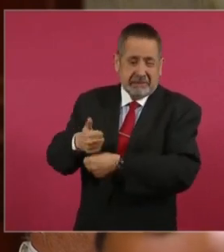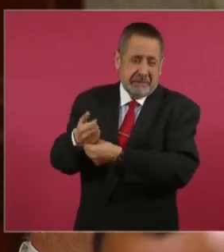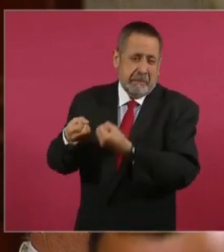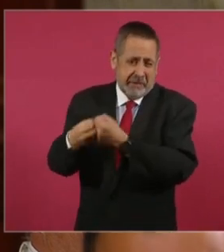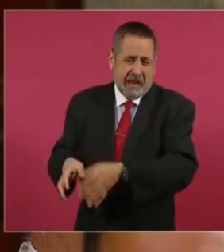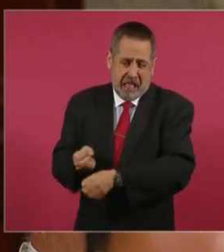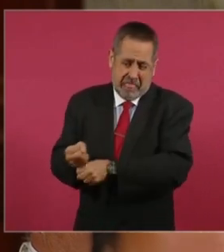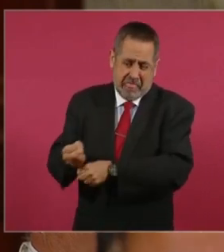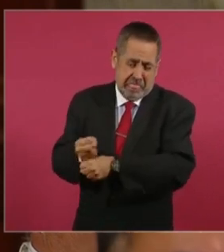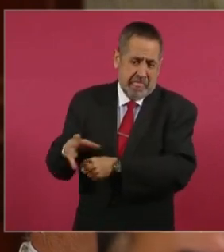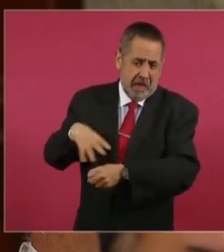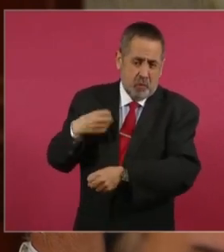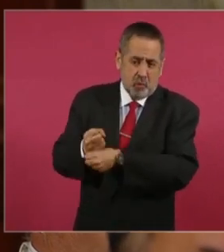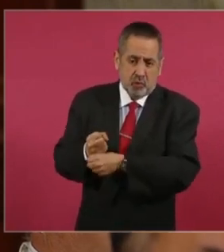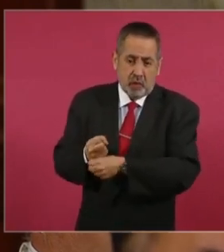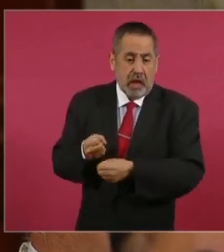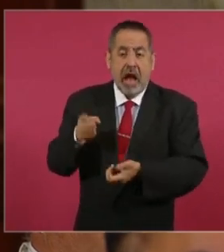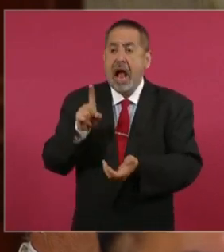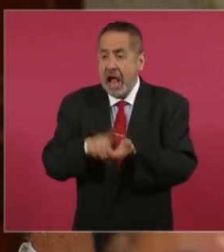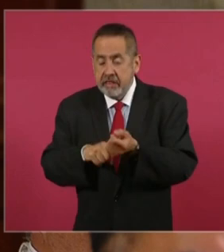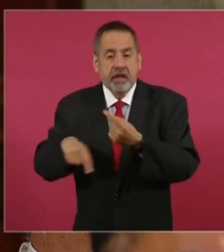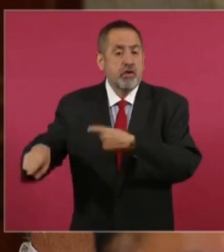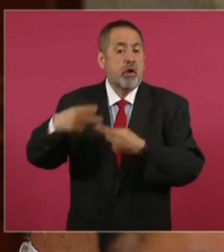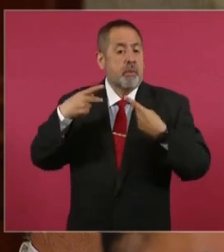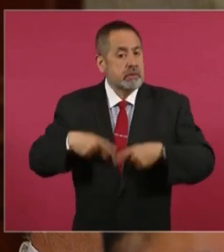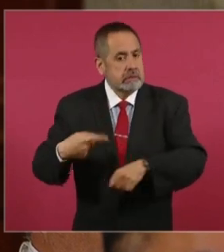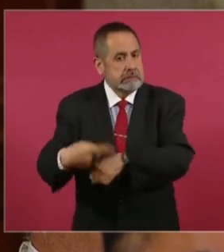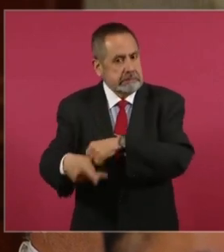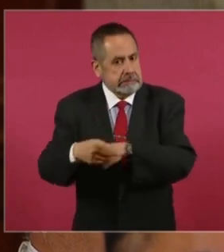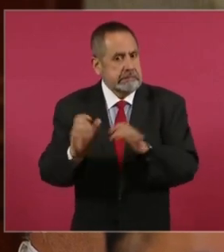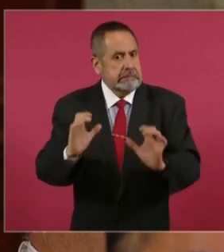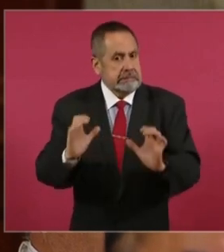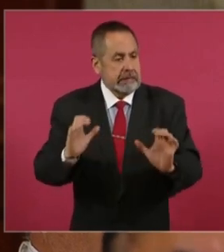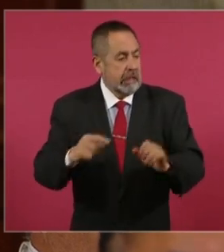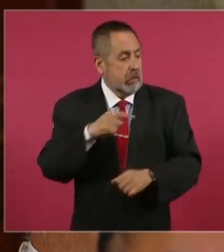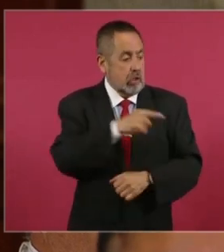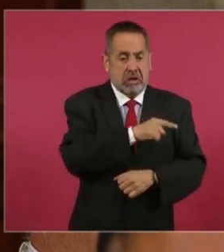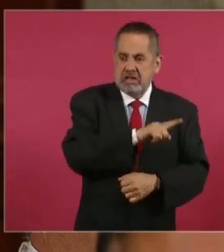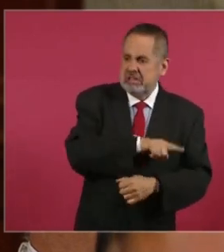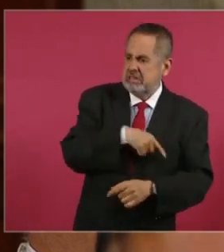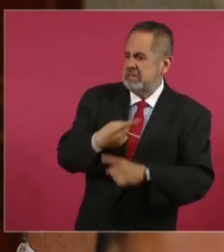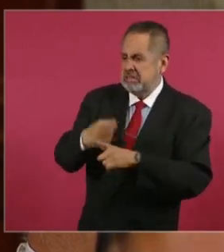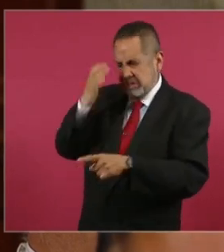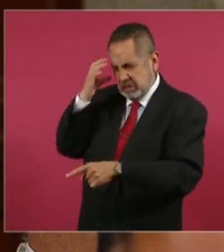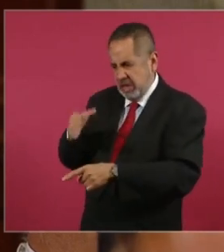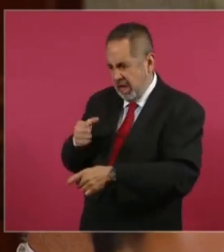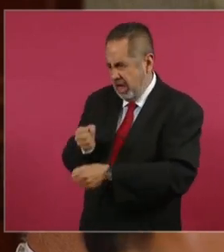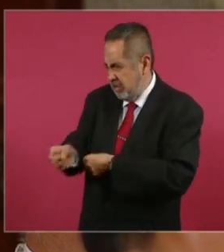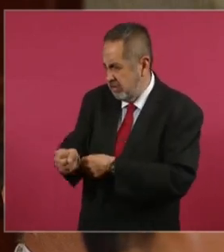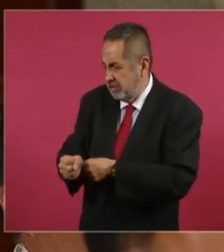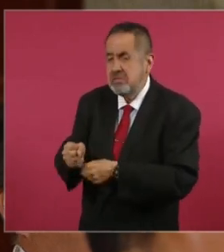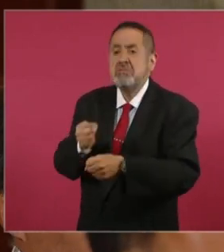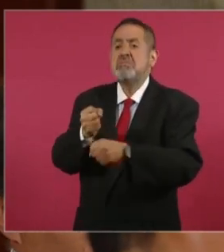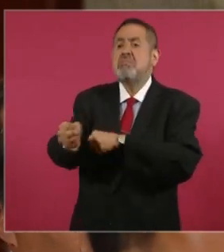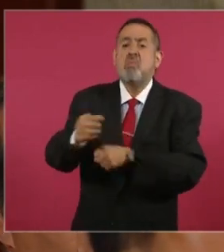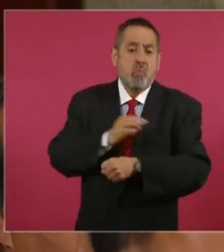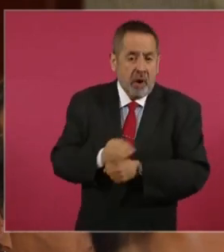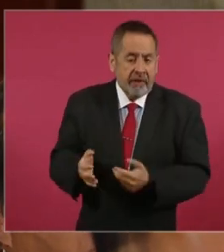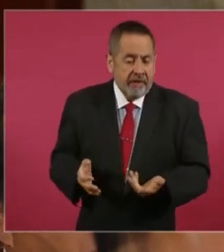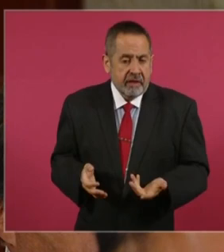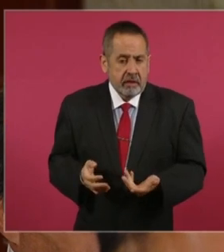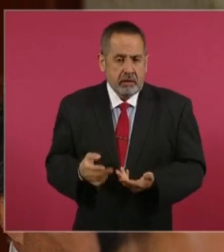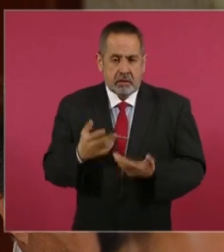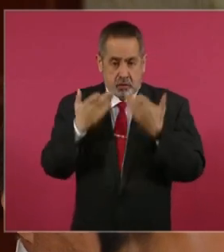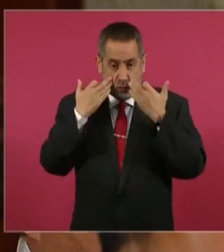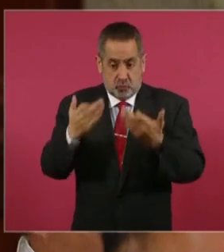abuso, las personas están en riesgo. Igualmente, cuando las personas son víctimas de abuso, los animales están en riesgo. En efecto, como